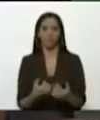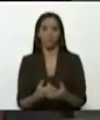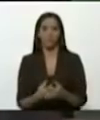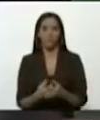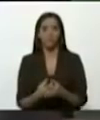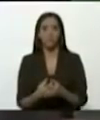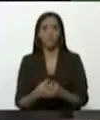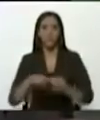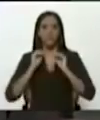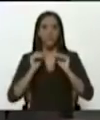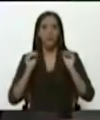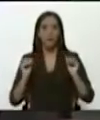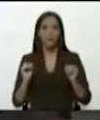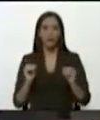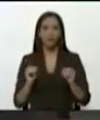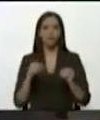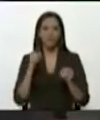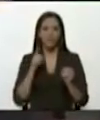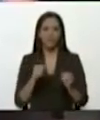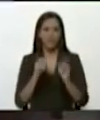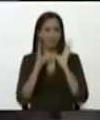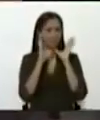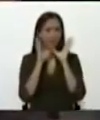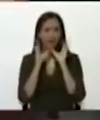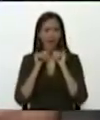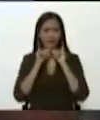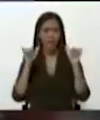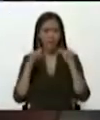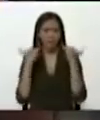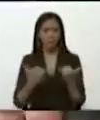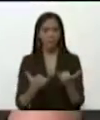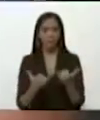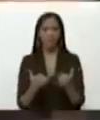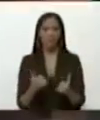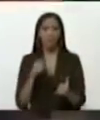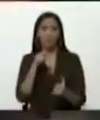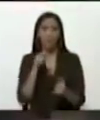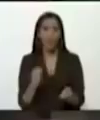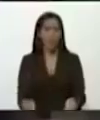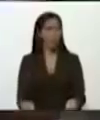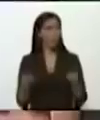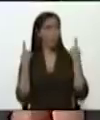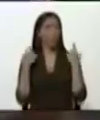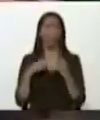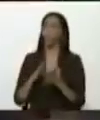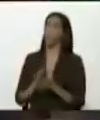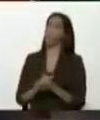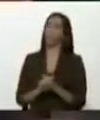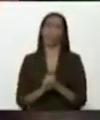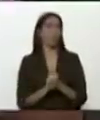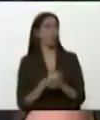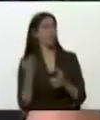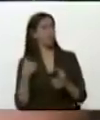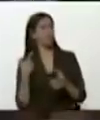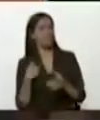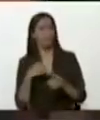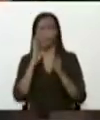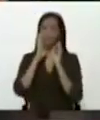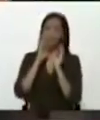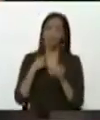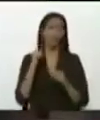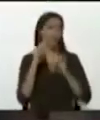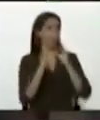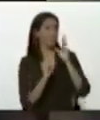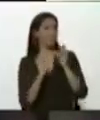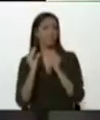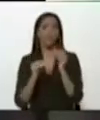Este llamado sí va a ser ensordecedor. Hermano, no se hagan de la vista gorda porque tienen FaceTime, tienen conversaciones, los